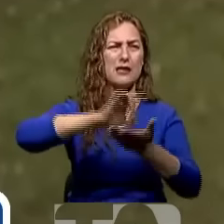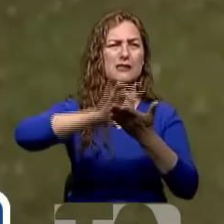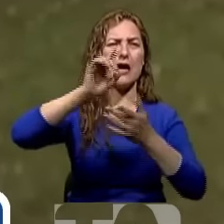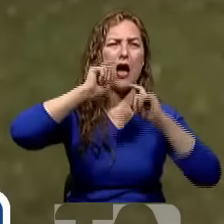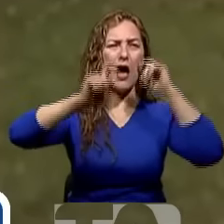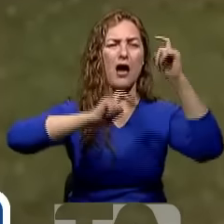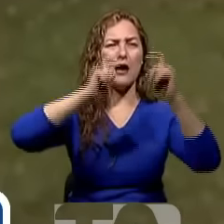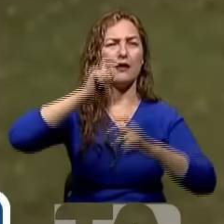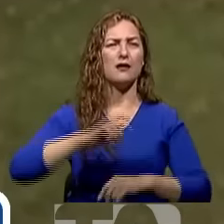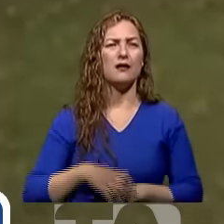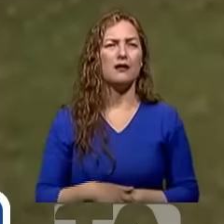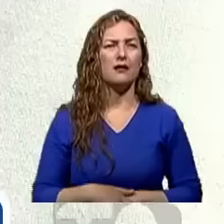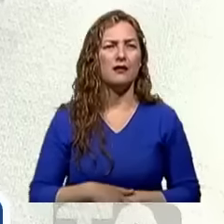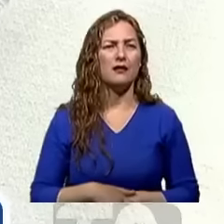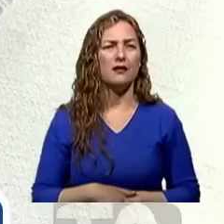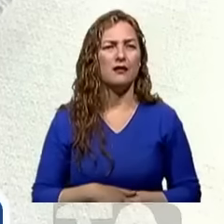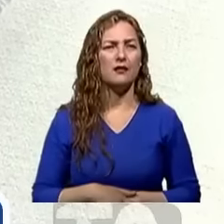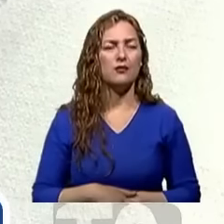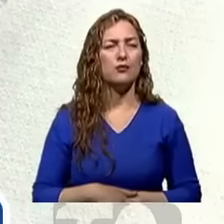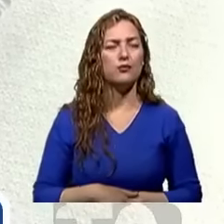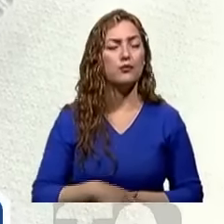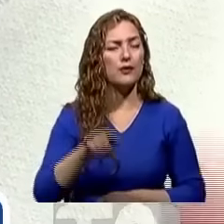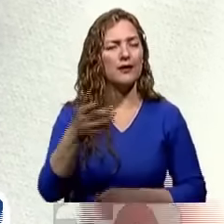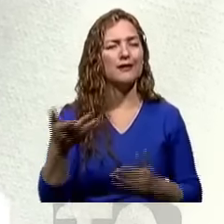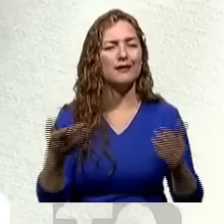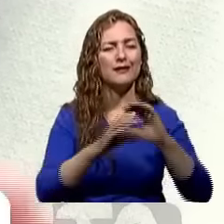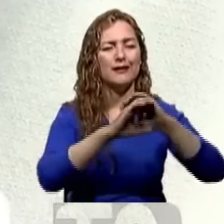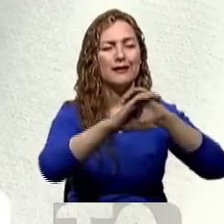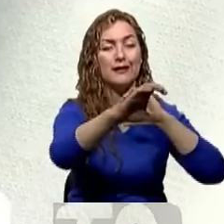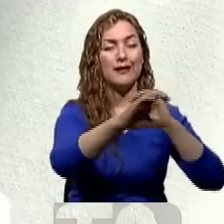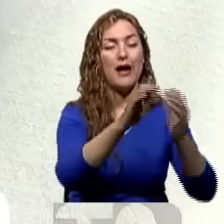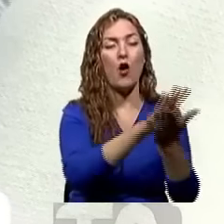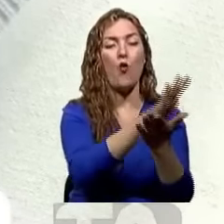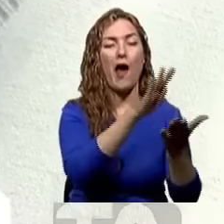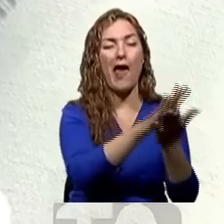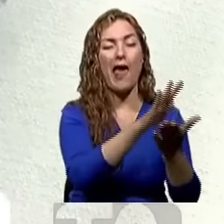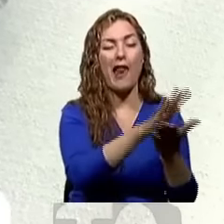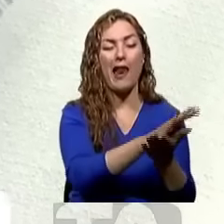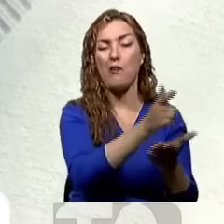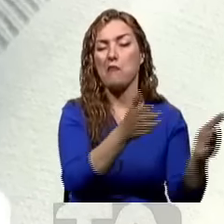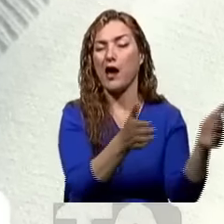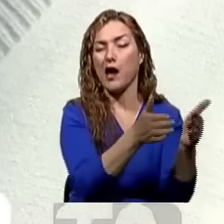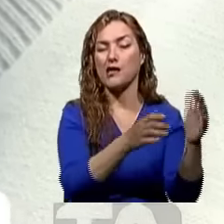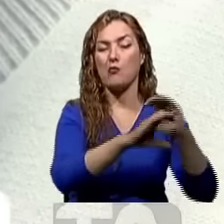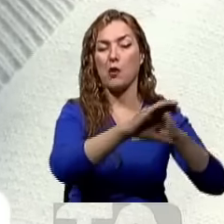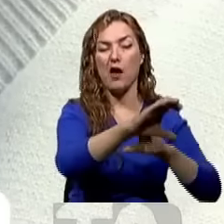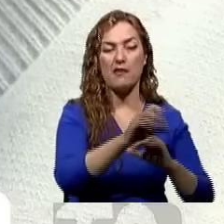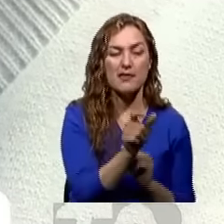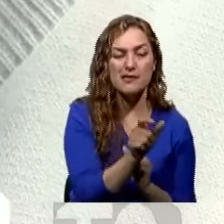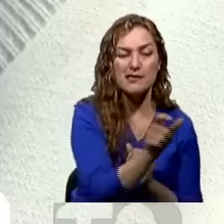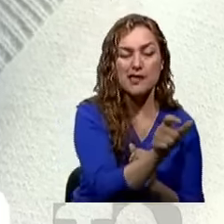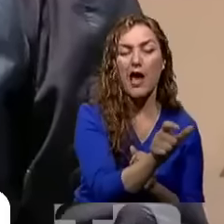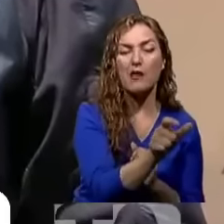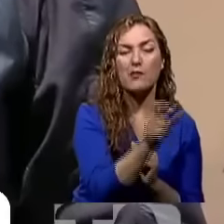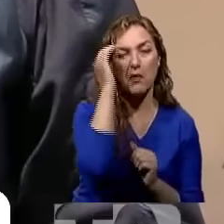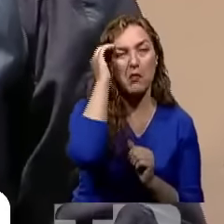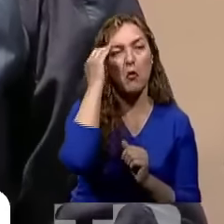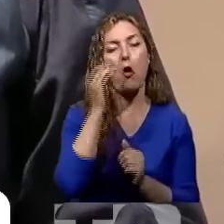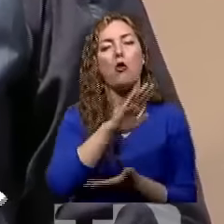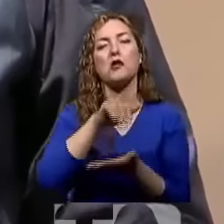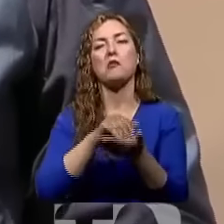gritos. Lo que se escuchó que se llevó es el cerebro y un accesorio de la computadora del carro. ¿Y luego les volvieron a vender? Está